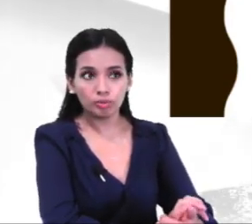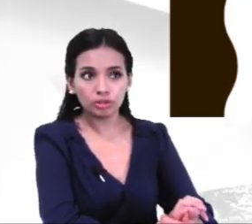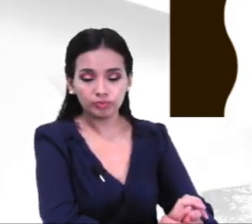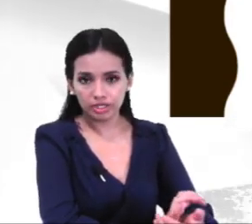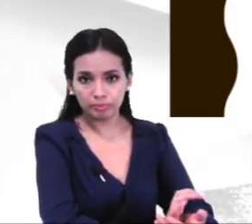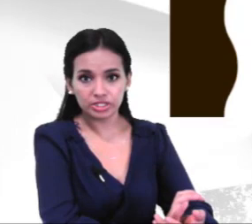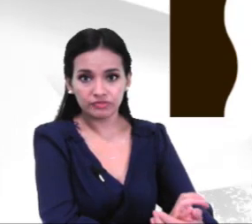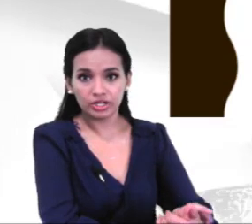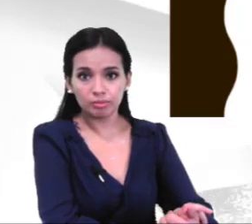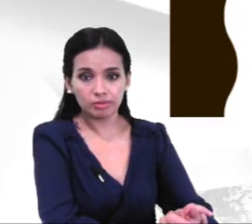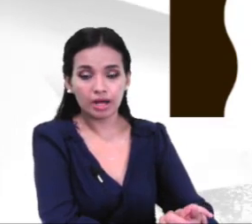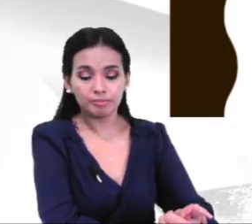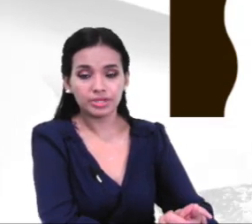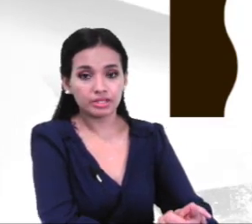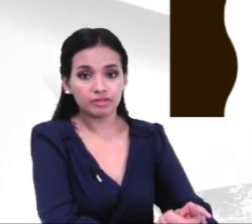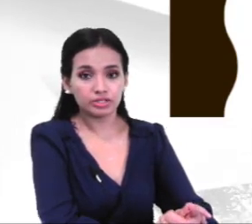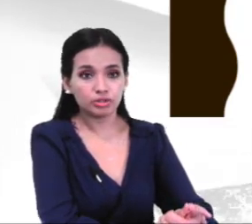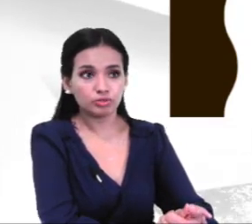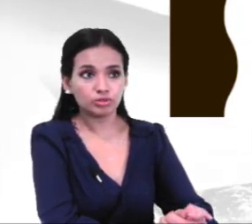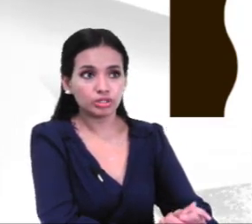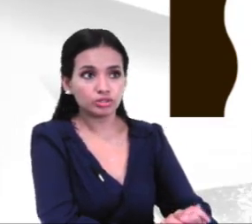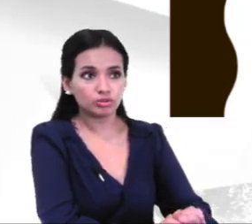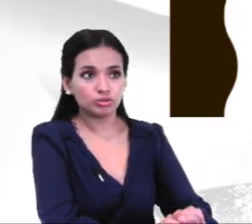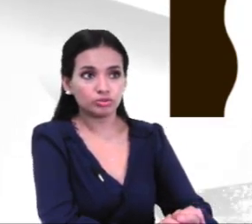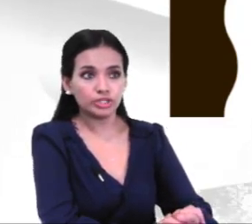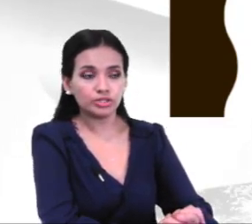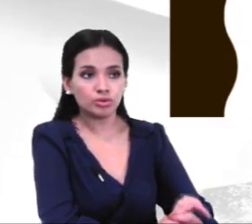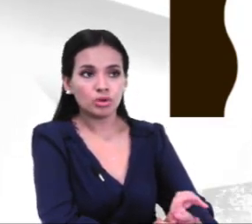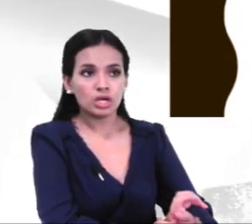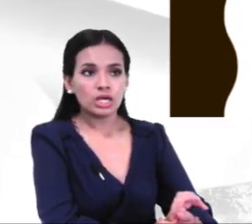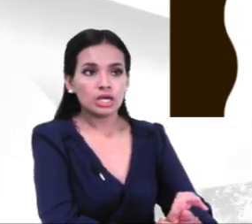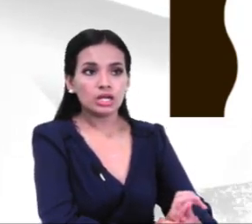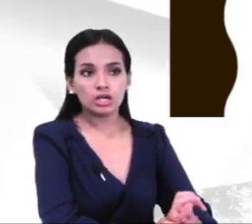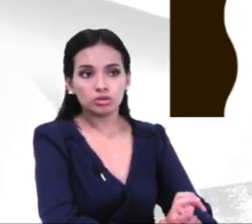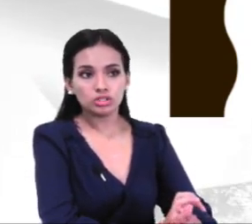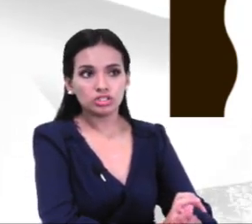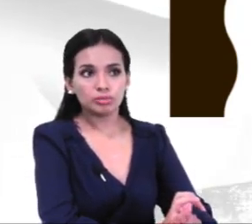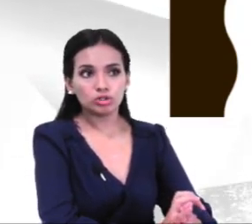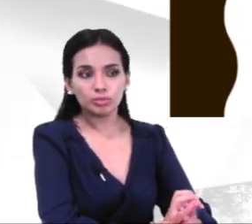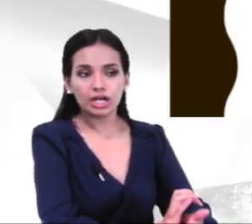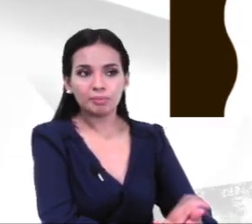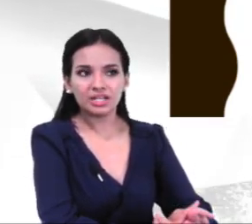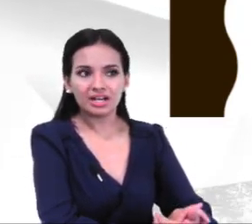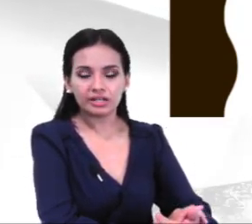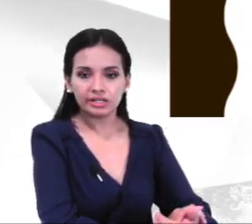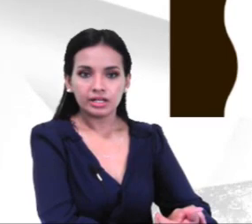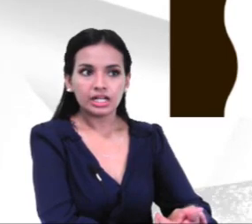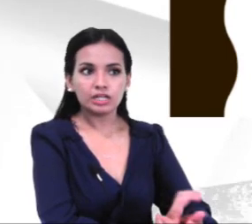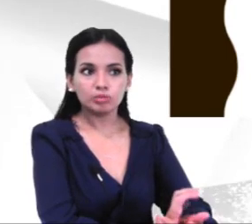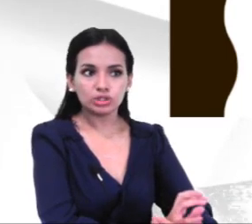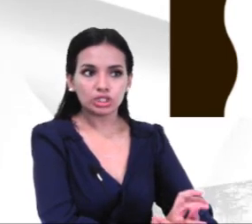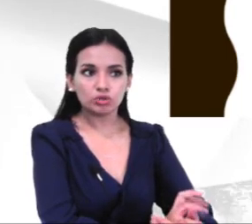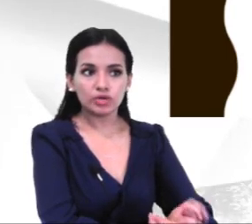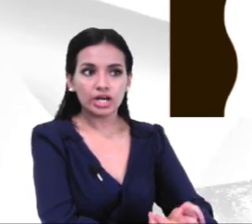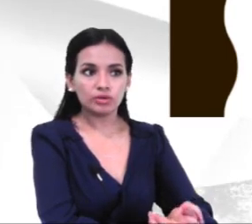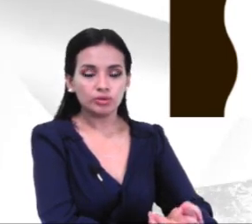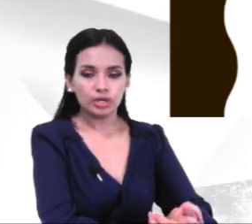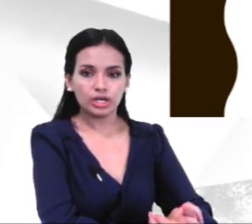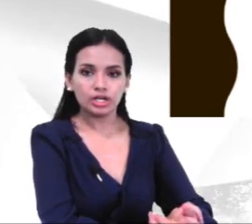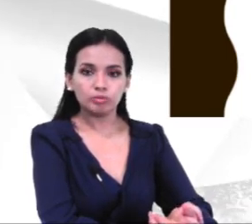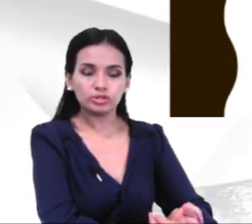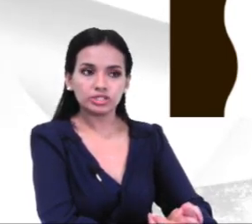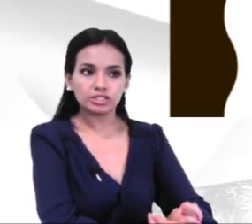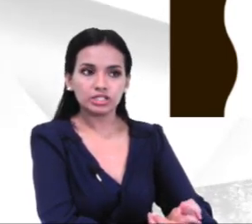húmedo específicamente hablando de nuestro territorio hondureño el ecosistema tropical pinar el bosque nublado